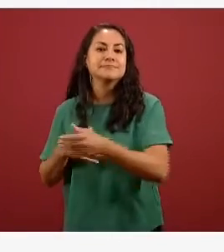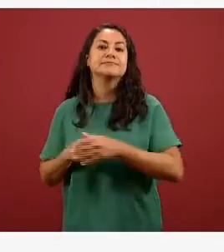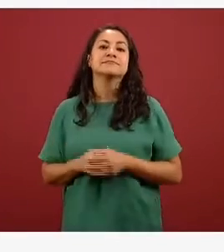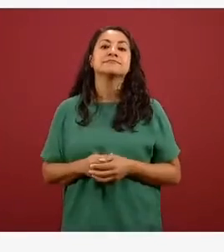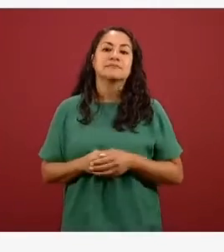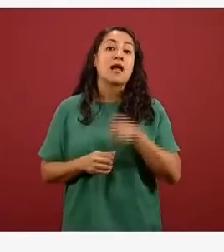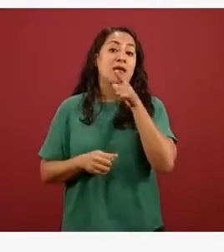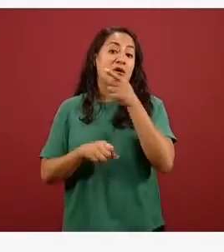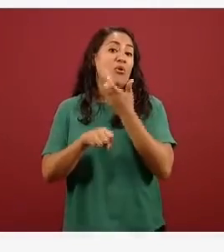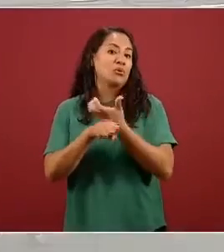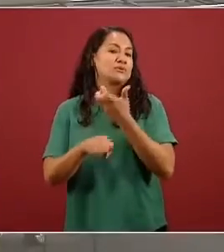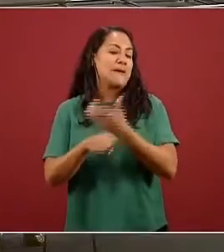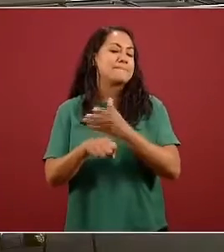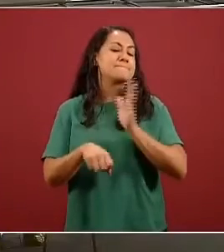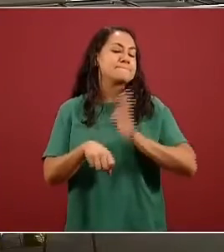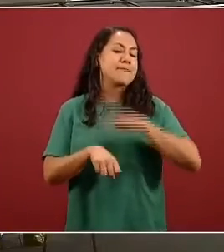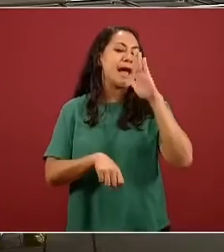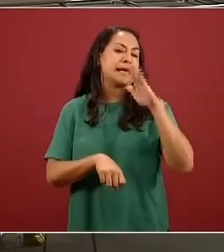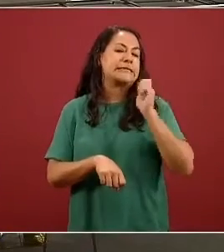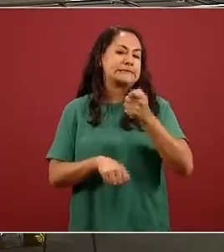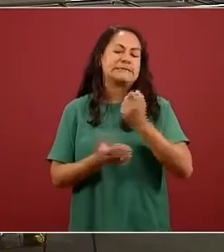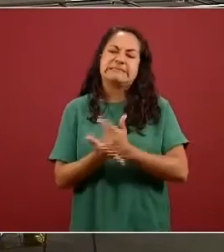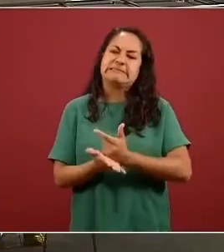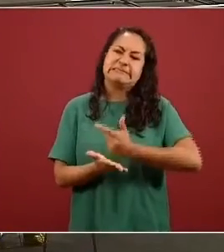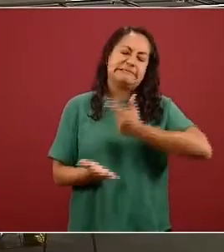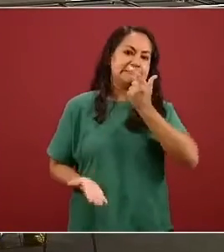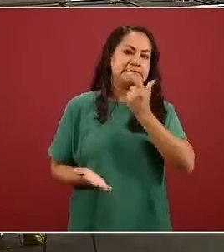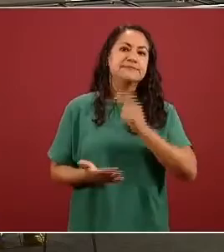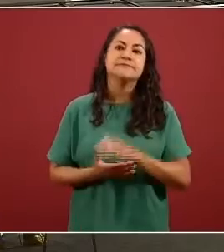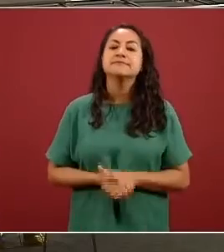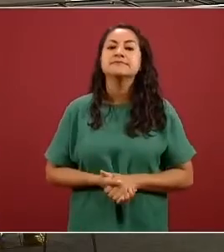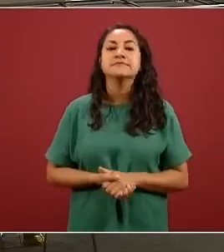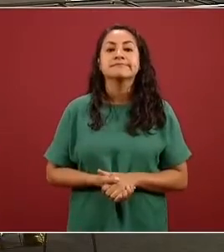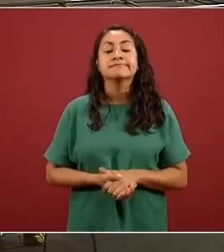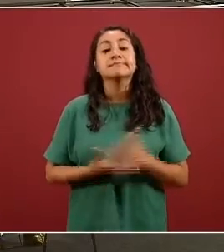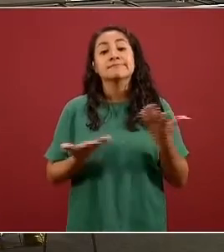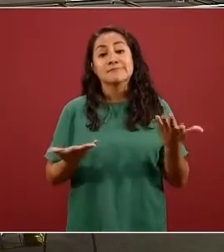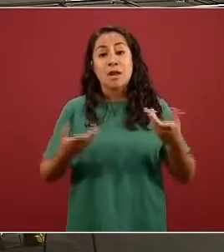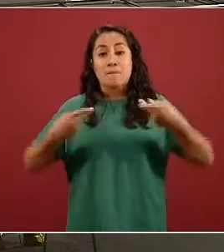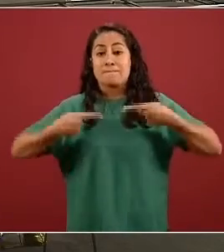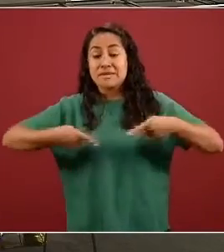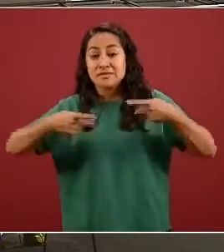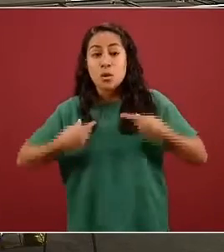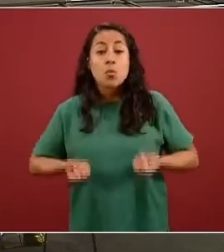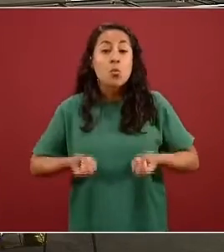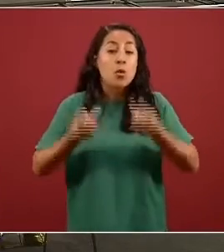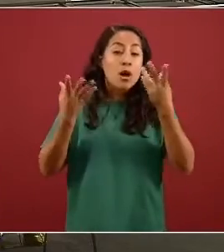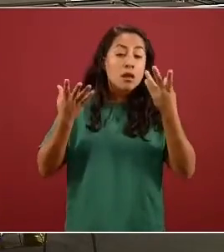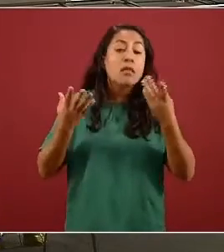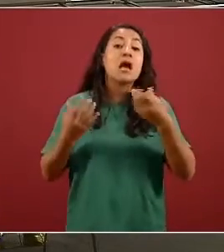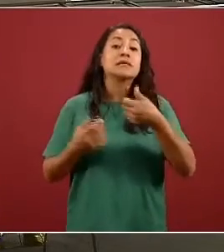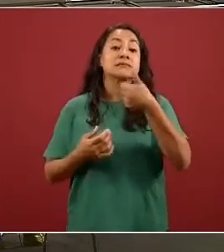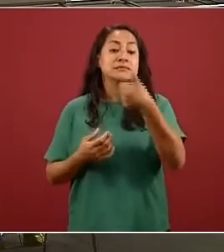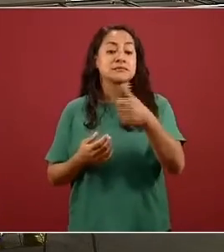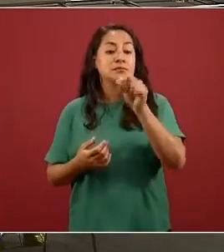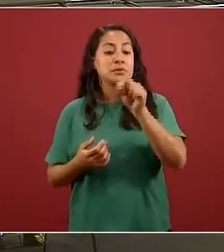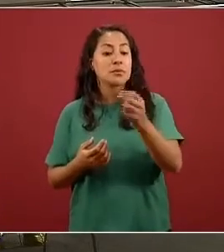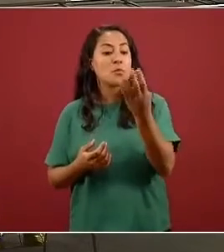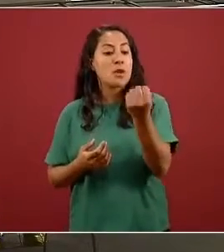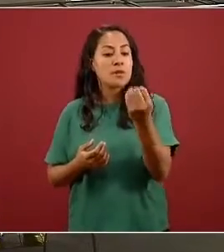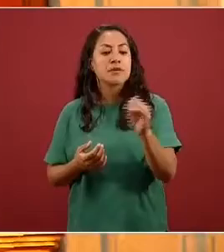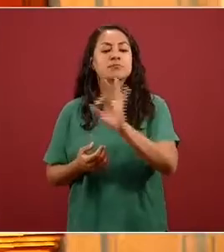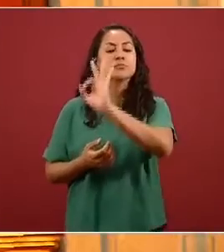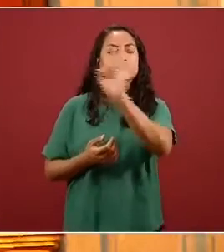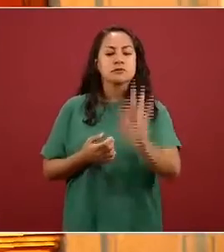mayoría de estos casos. 6.9%, la tasa de letalidad global prácticamente se mantiene similar a la del día de